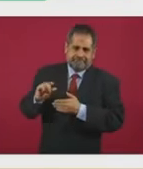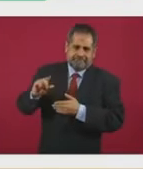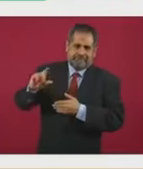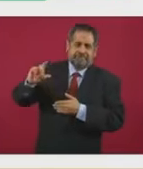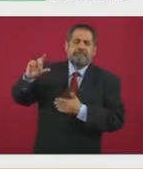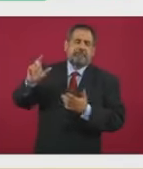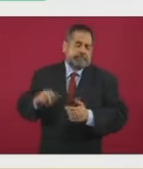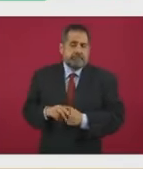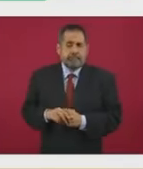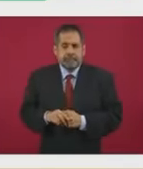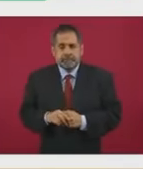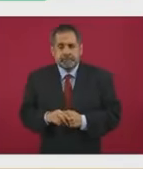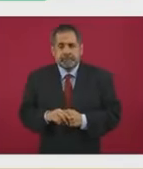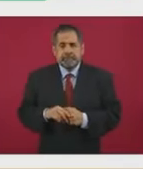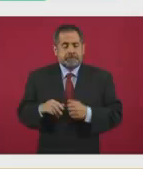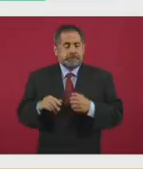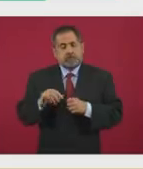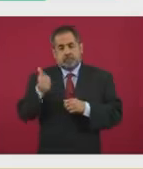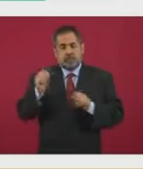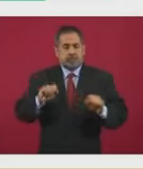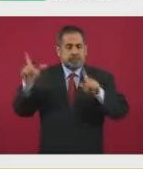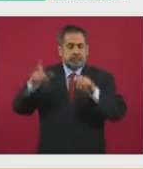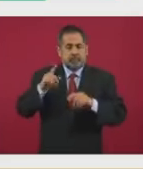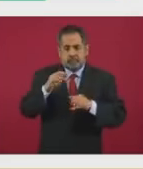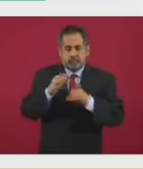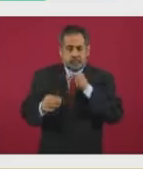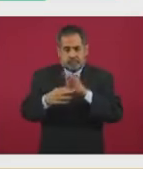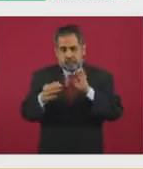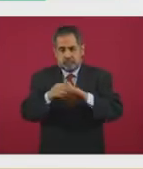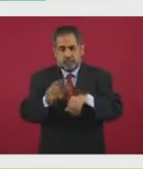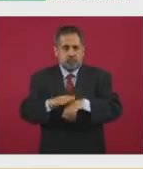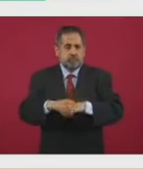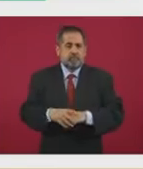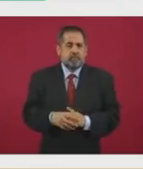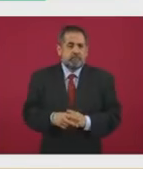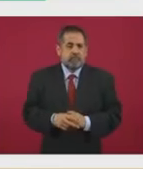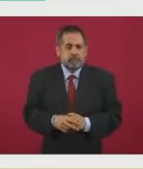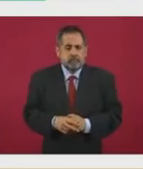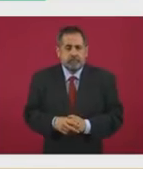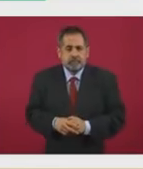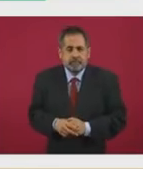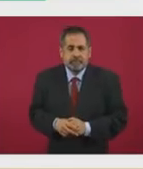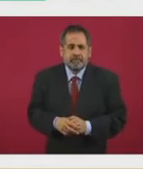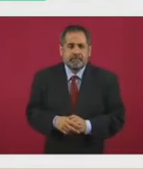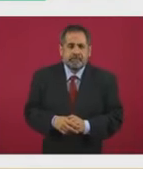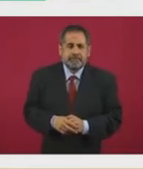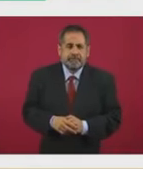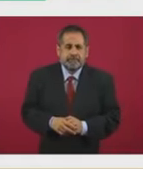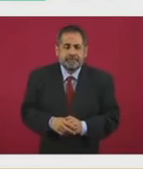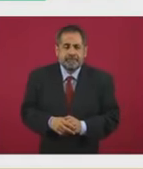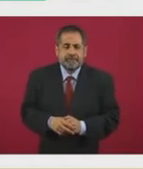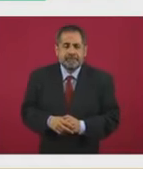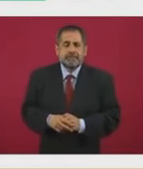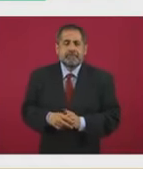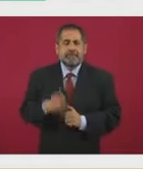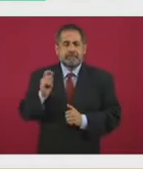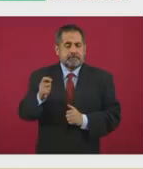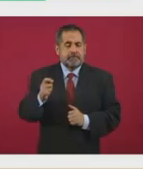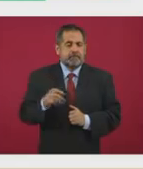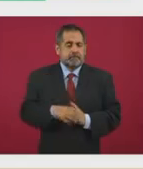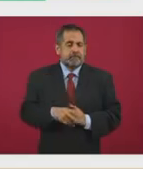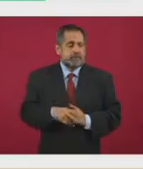ascenso. Y el último indicador relevante de uso general, si me pasan la siguiente diapositiva, es